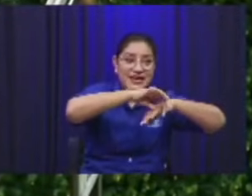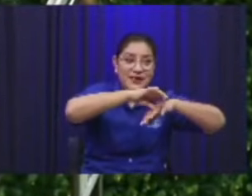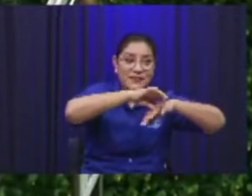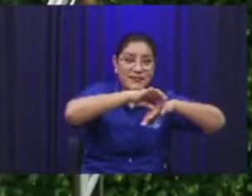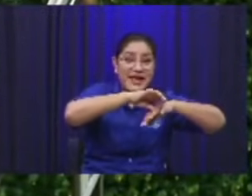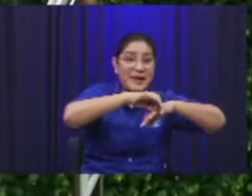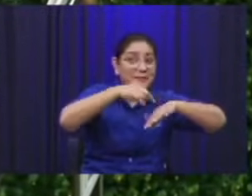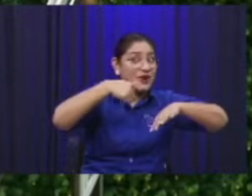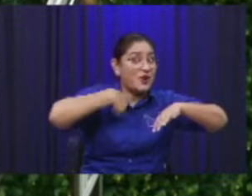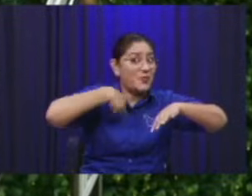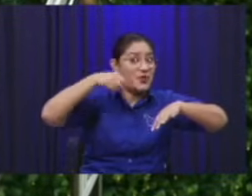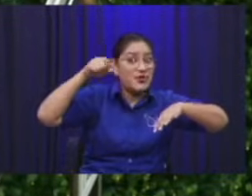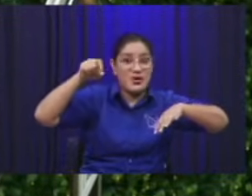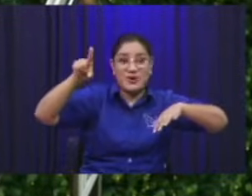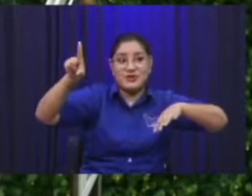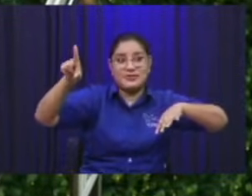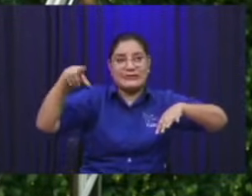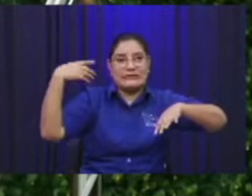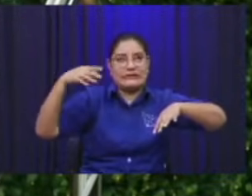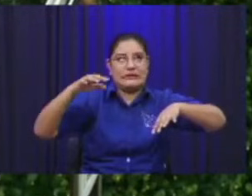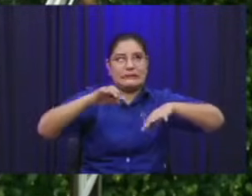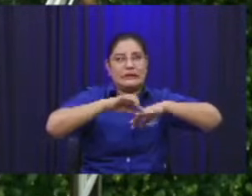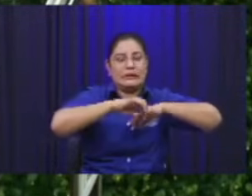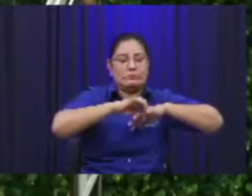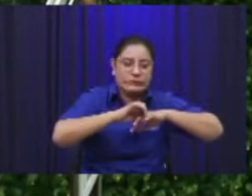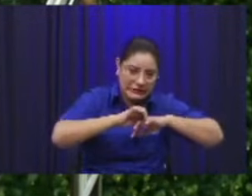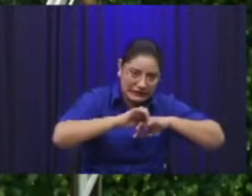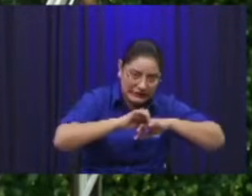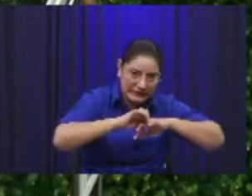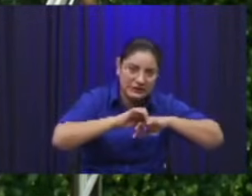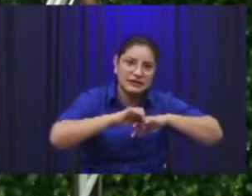pero como yo no está acostumbrada lo sentí apretado